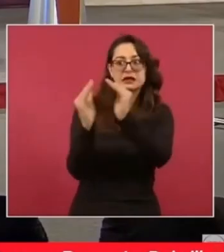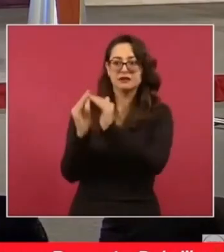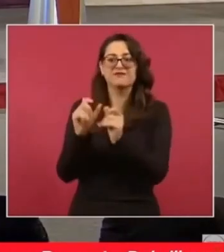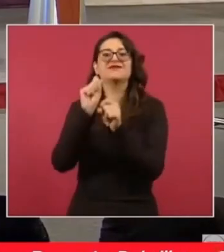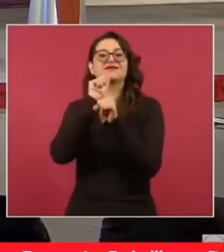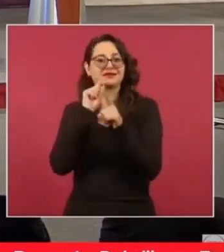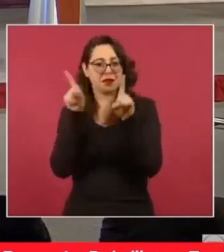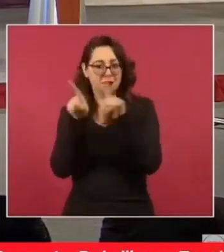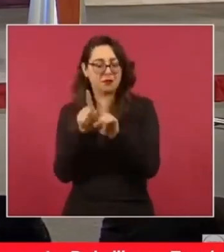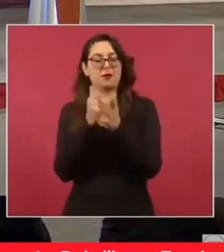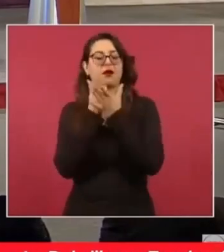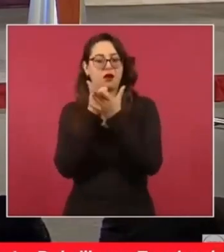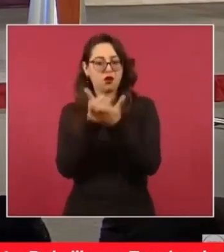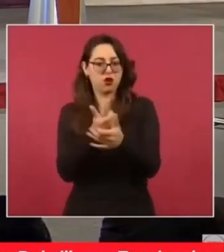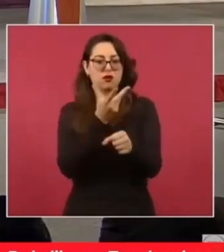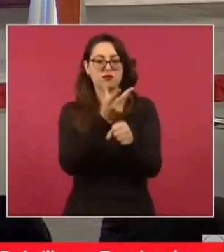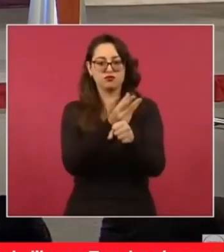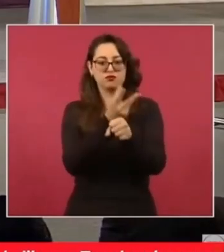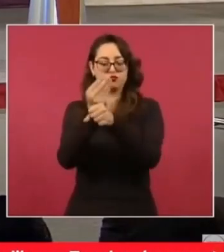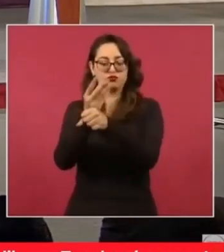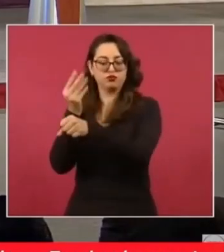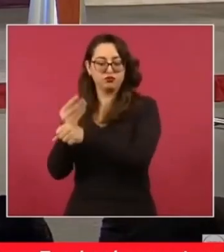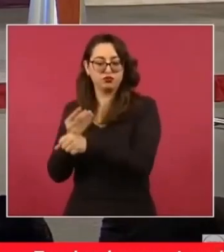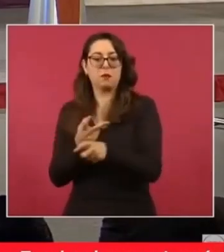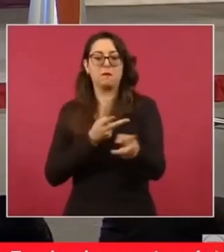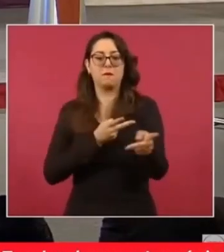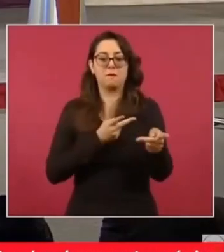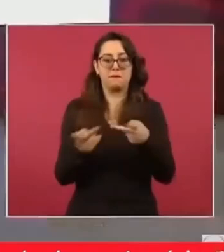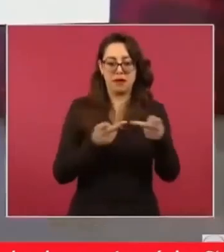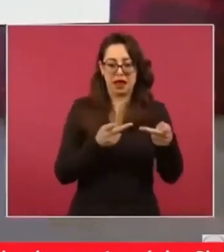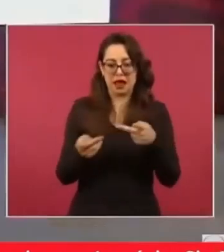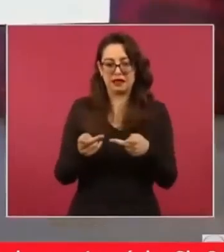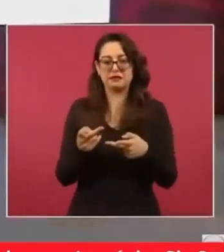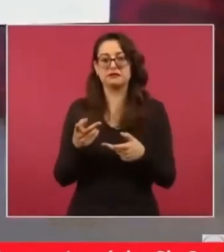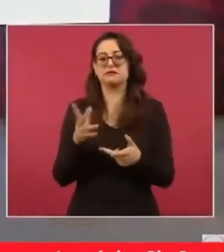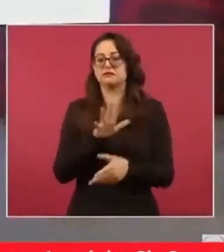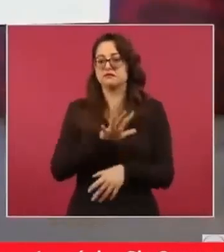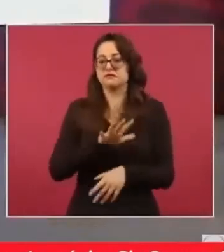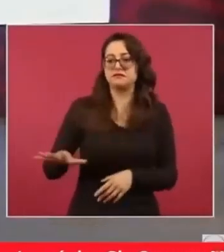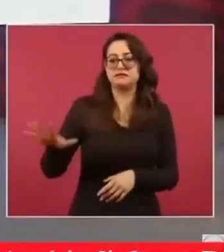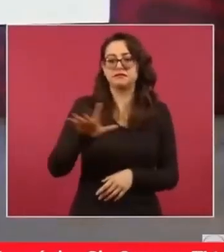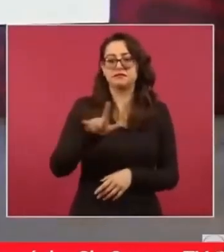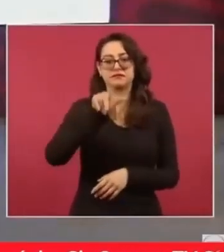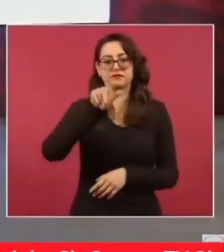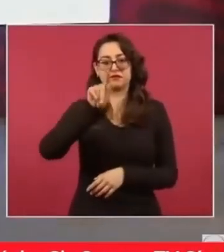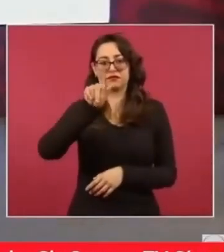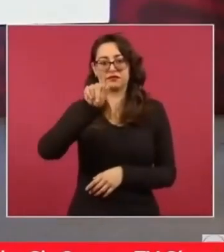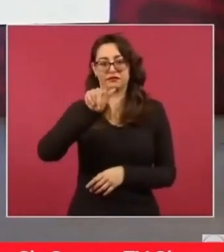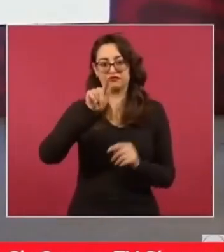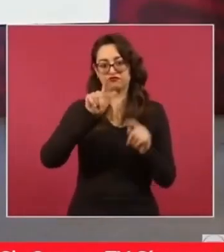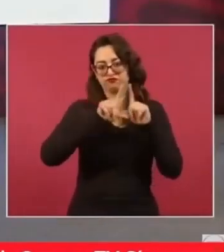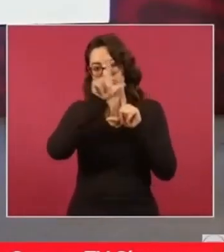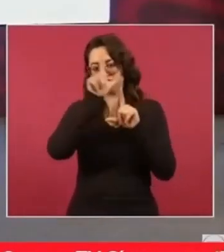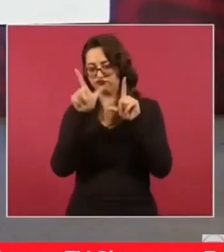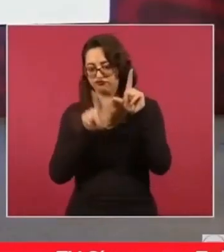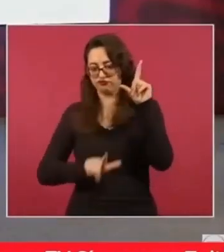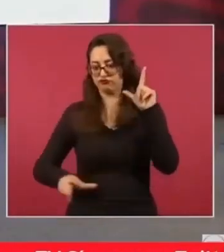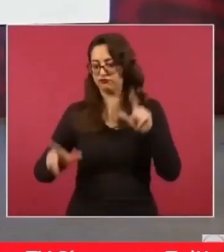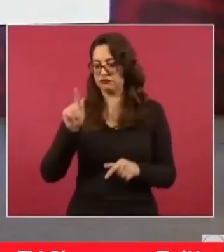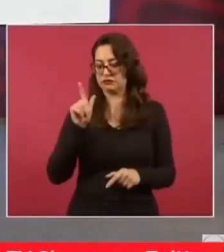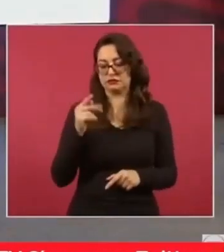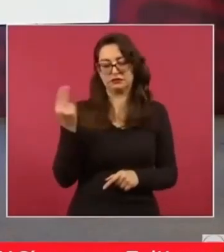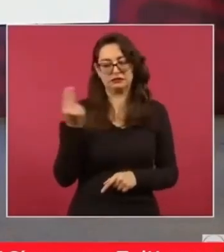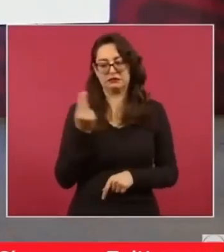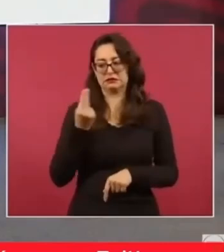regularización, 42,000 acciones a nivel nacional, planes de desarrollo urbano, llevamos 70 al día de hoy, estamos haciendo un gran ejercicio para poder